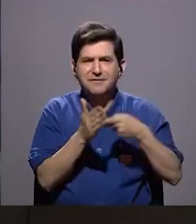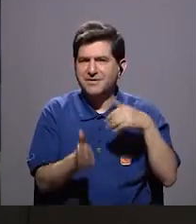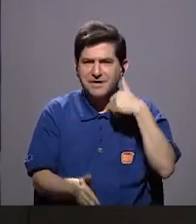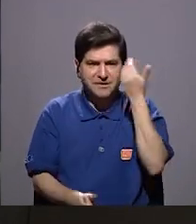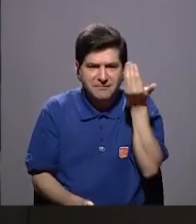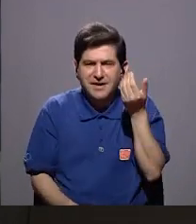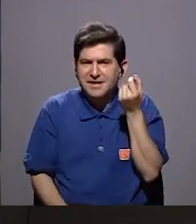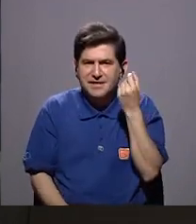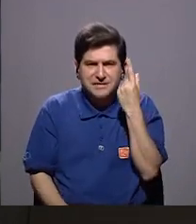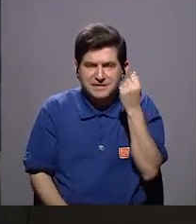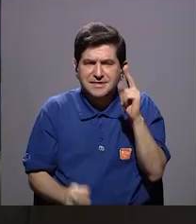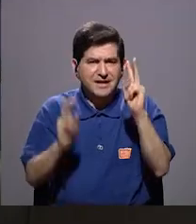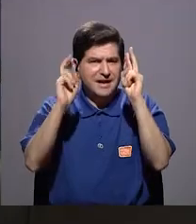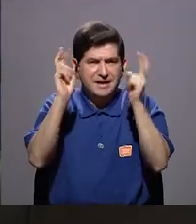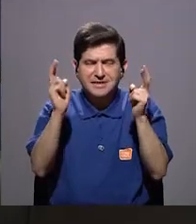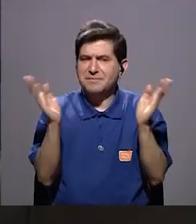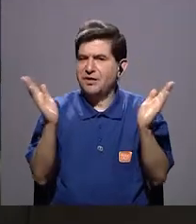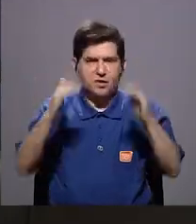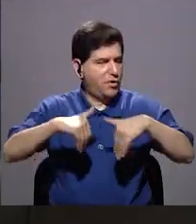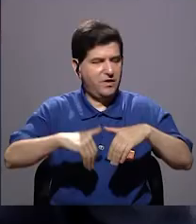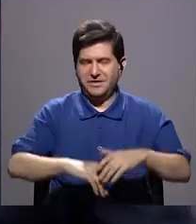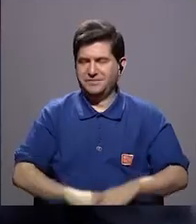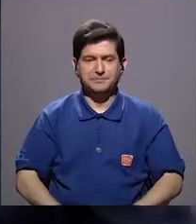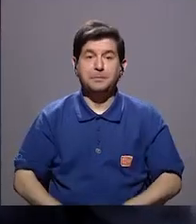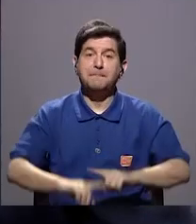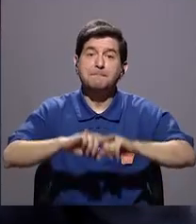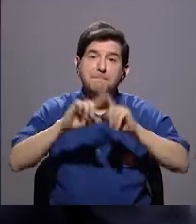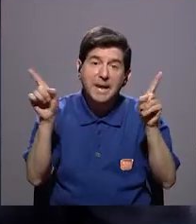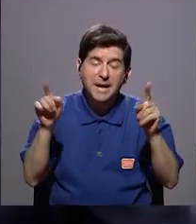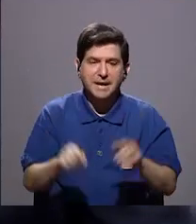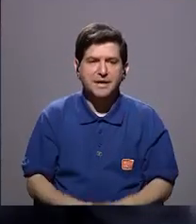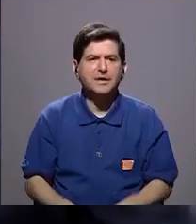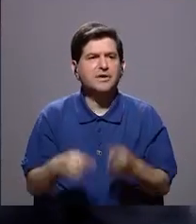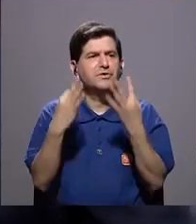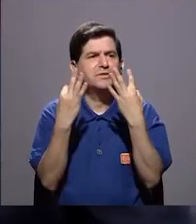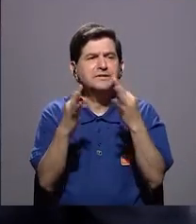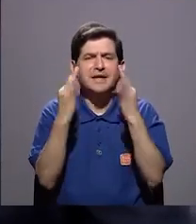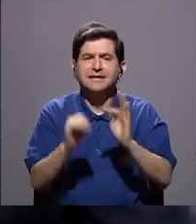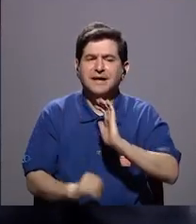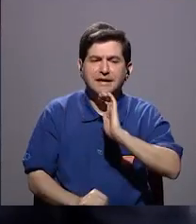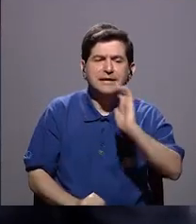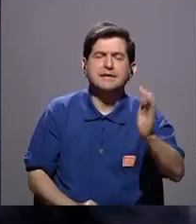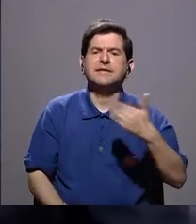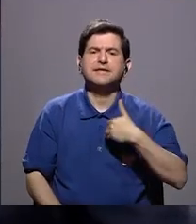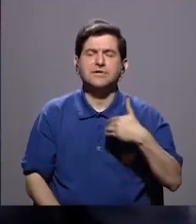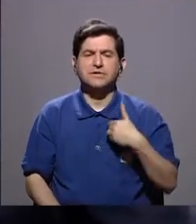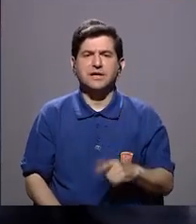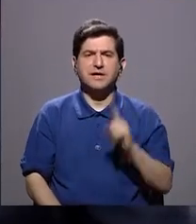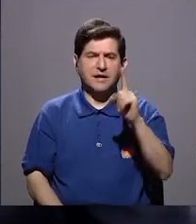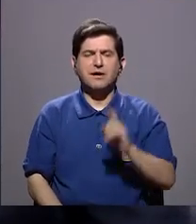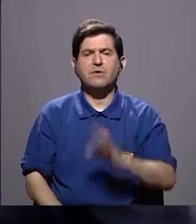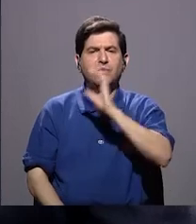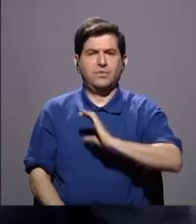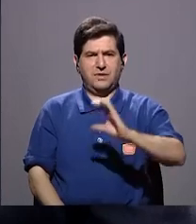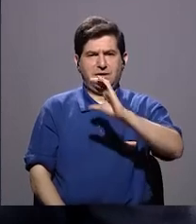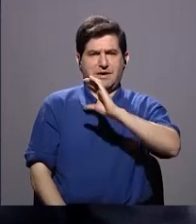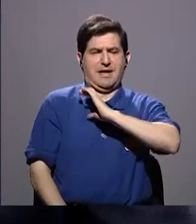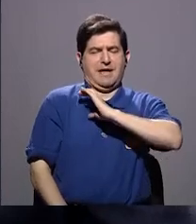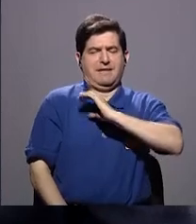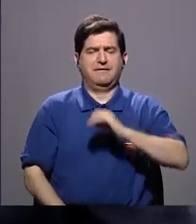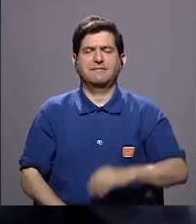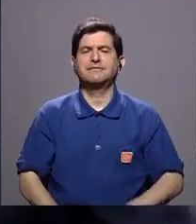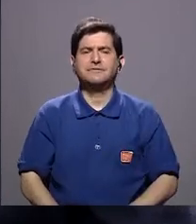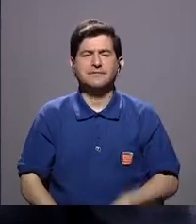definición como fácil de interpretar en este tema. Sin embargo, lo que se va a buscar es que el niño vaya a tener un temperamento y